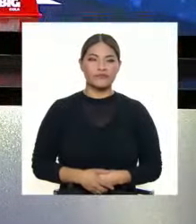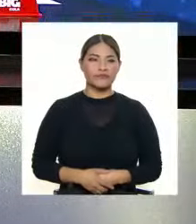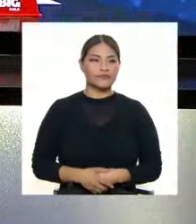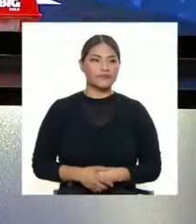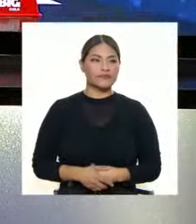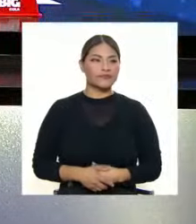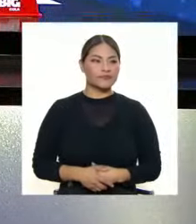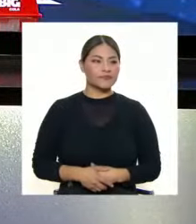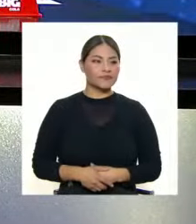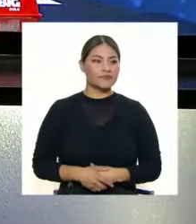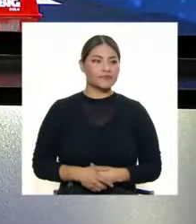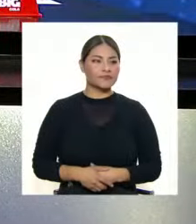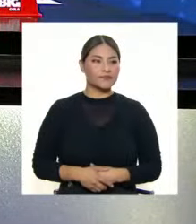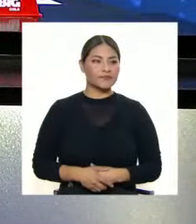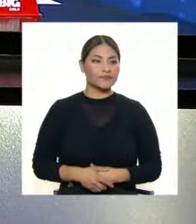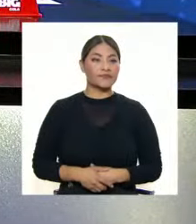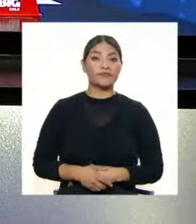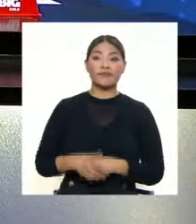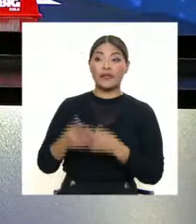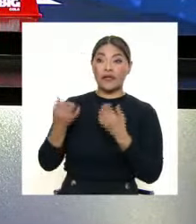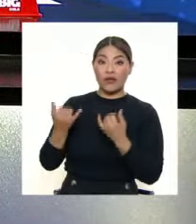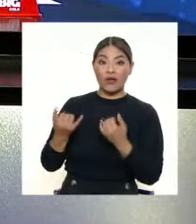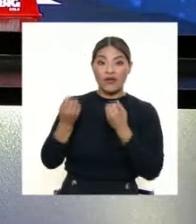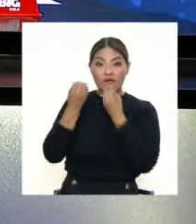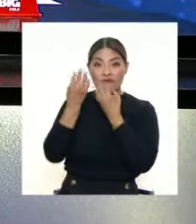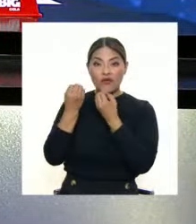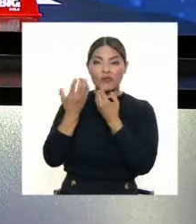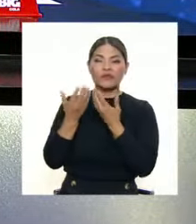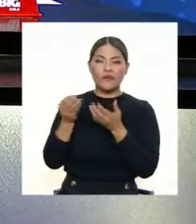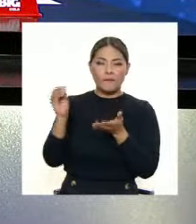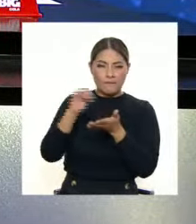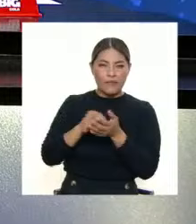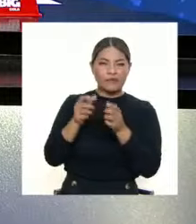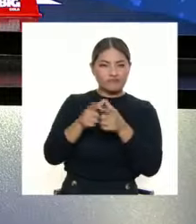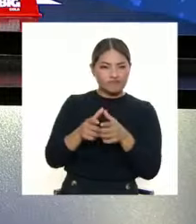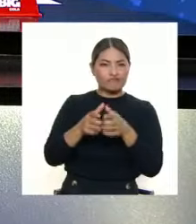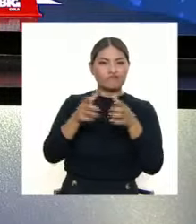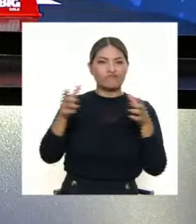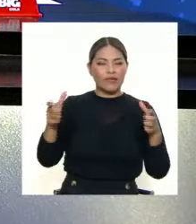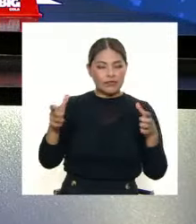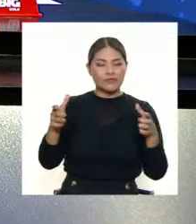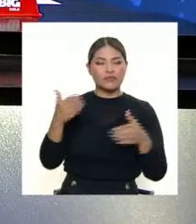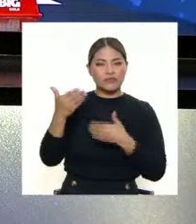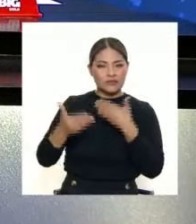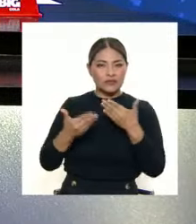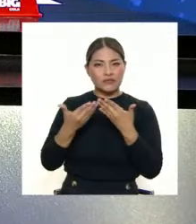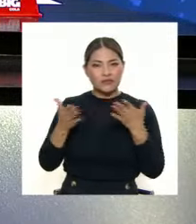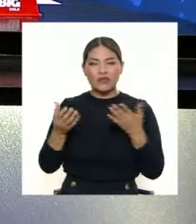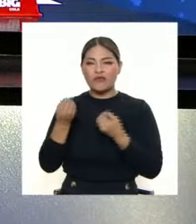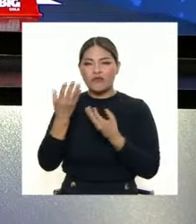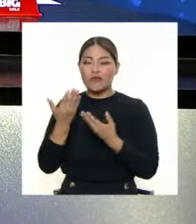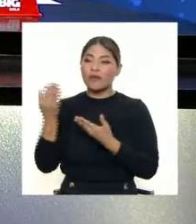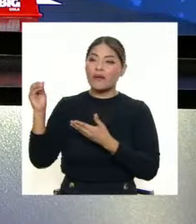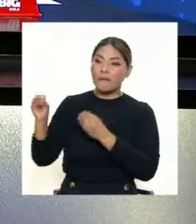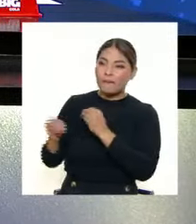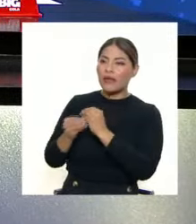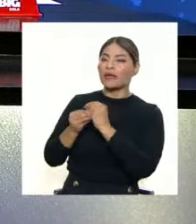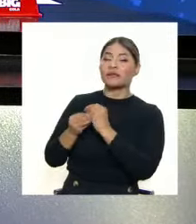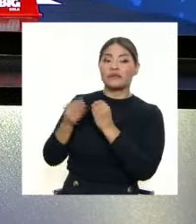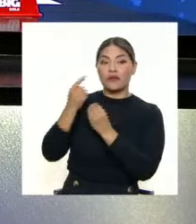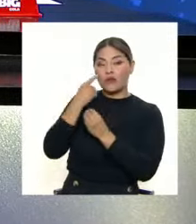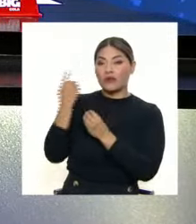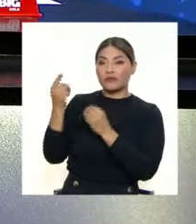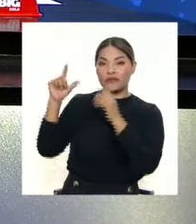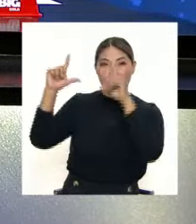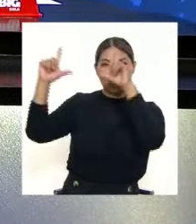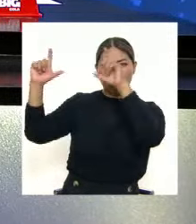Muy bien, vamos a ampliar esta información, ¿no? Y compartir con ustedes algunas gráficas. Ajá. Que nos muestran